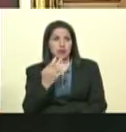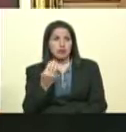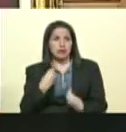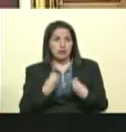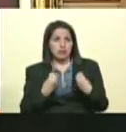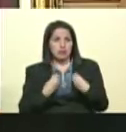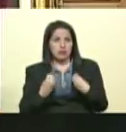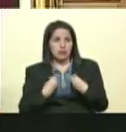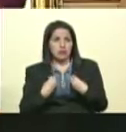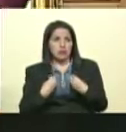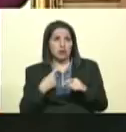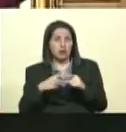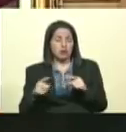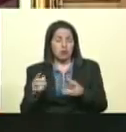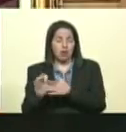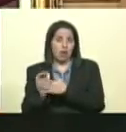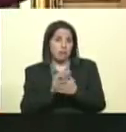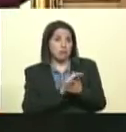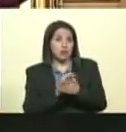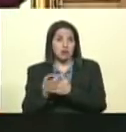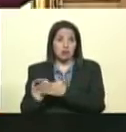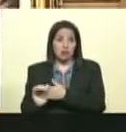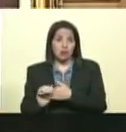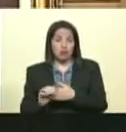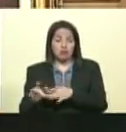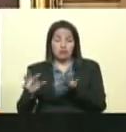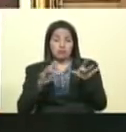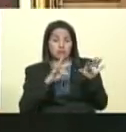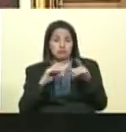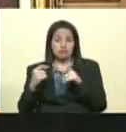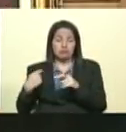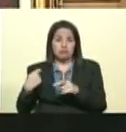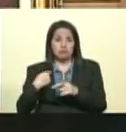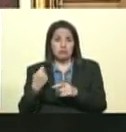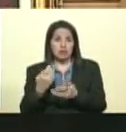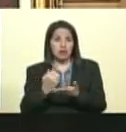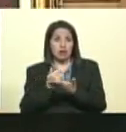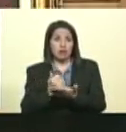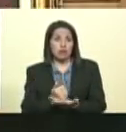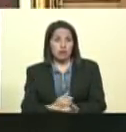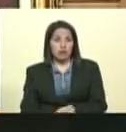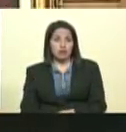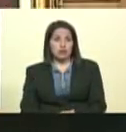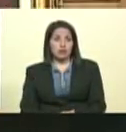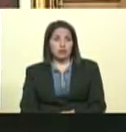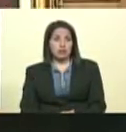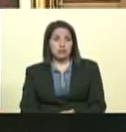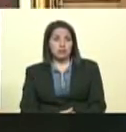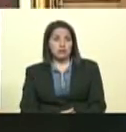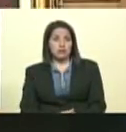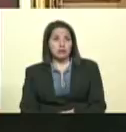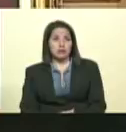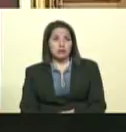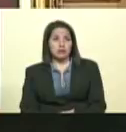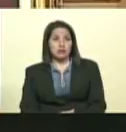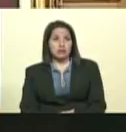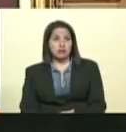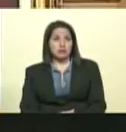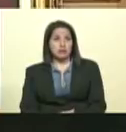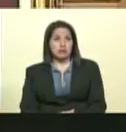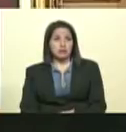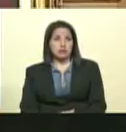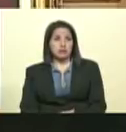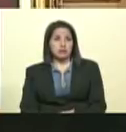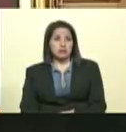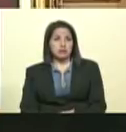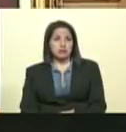el compañerito del partido que estaba en la dirección tal del ministerio, el favorcito que le hacía por aquí, ¿no?